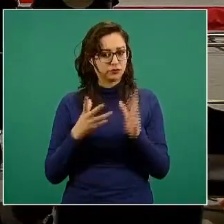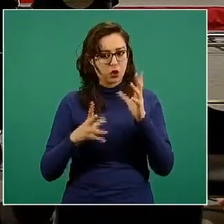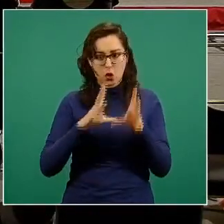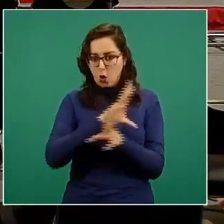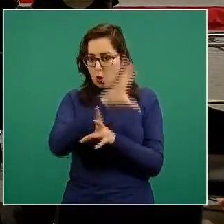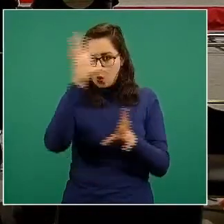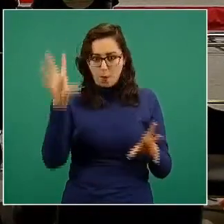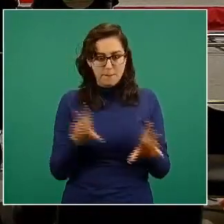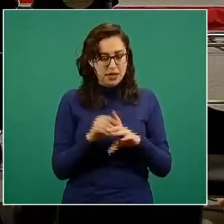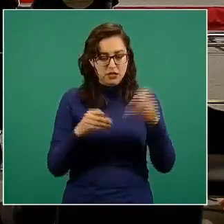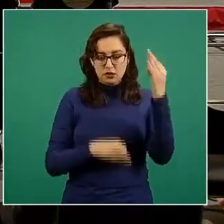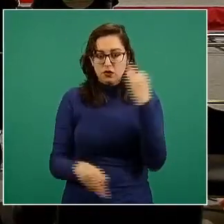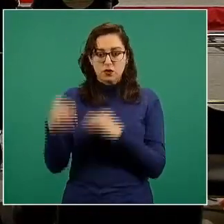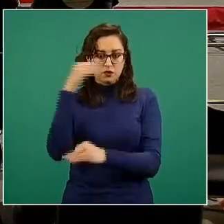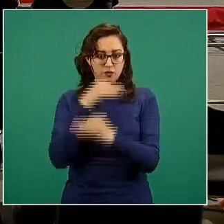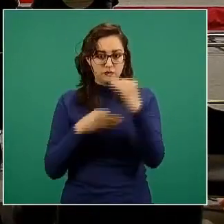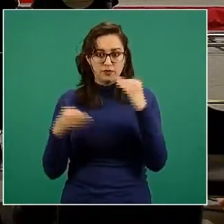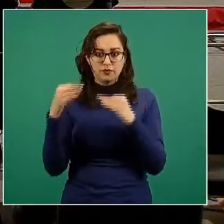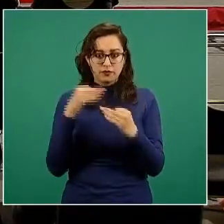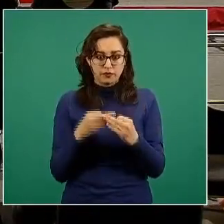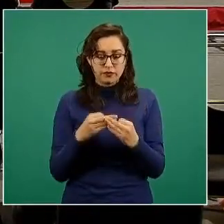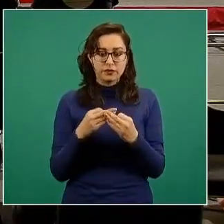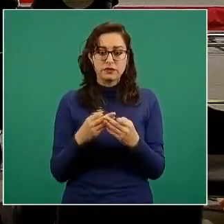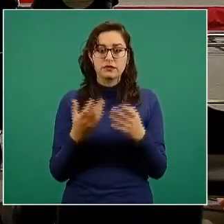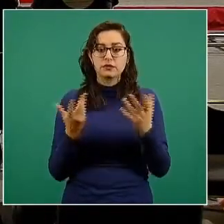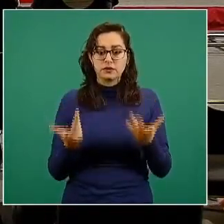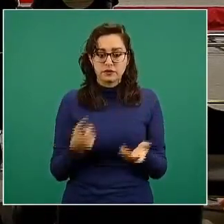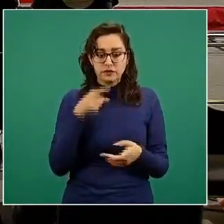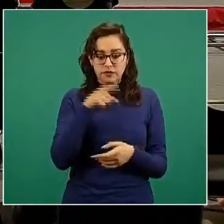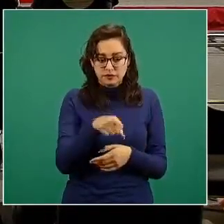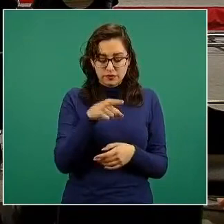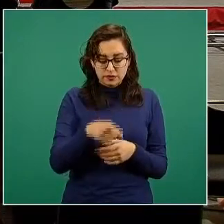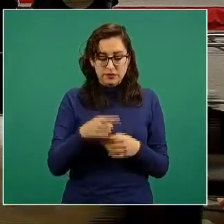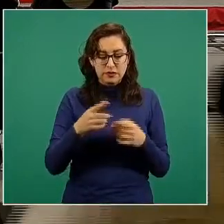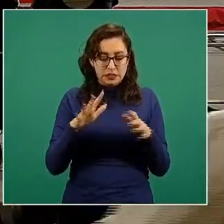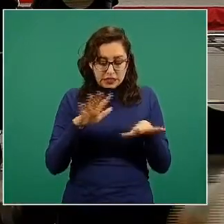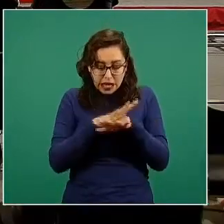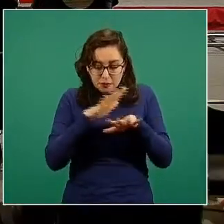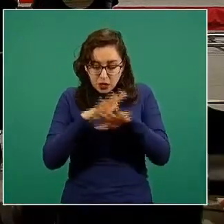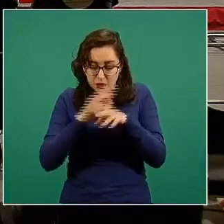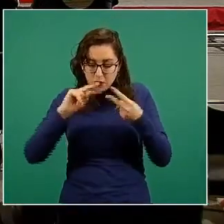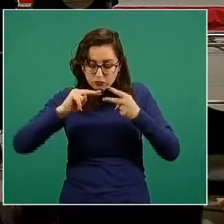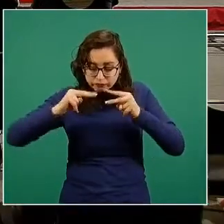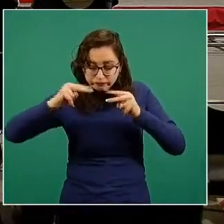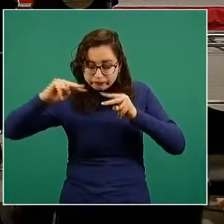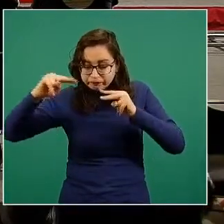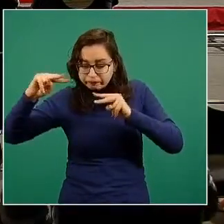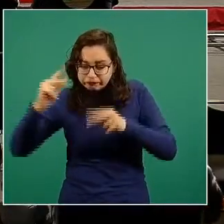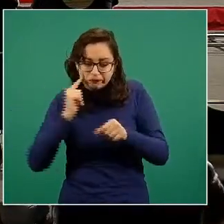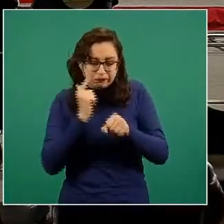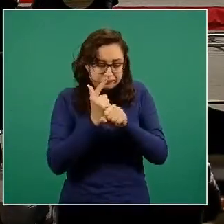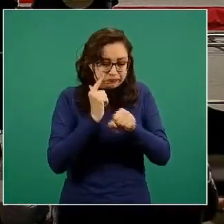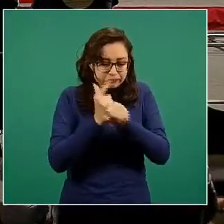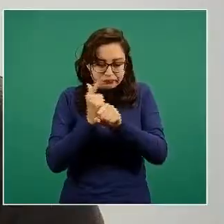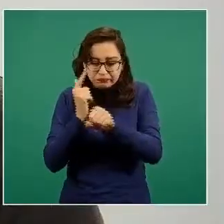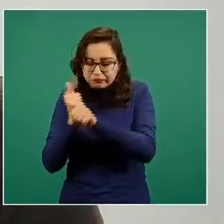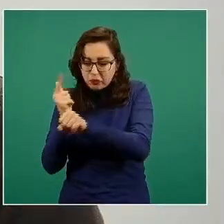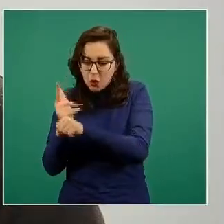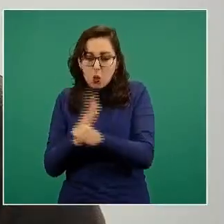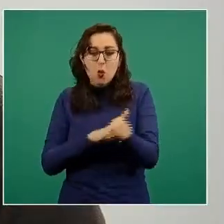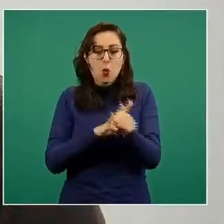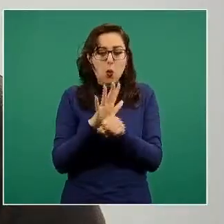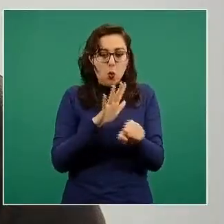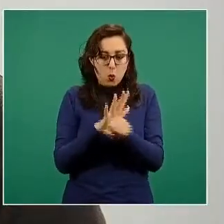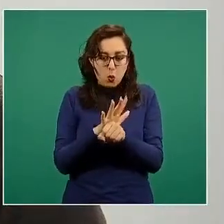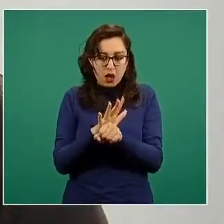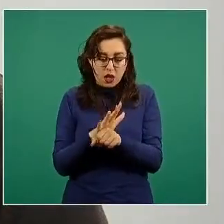la parte del spike, que es donde se presentan las principales mutaciones. Se buscó específicamente la mutación más característica